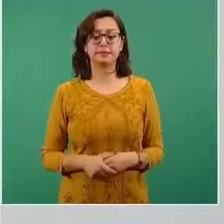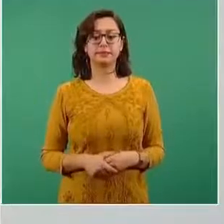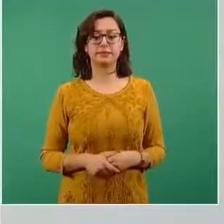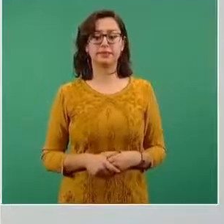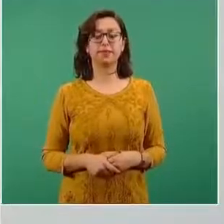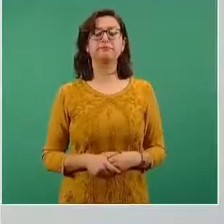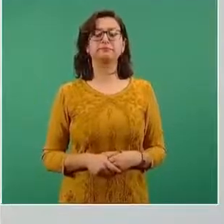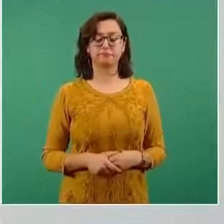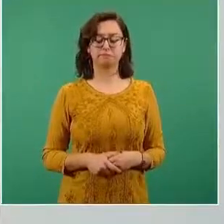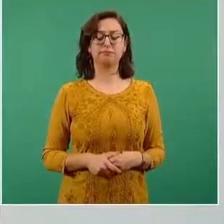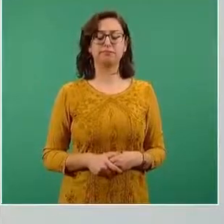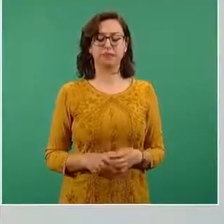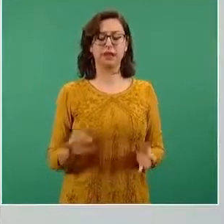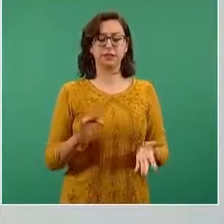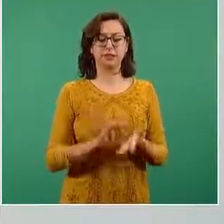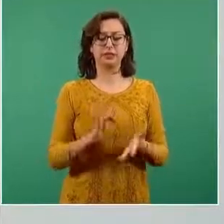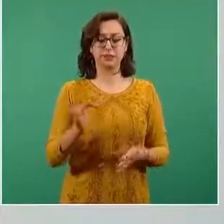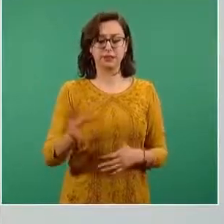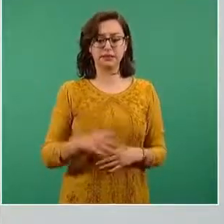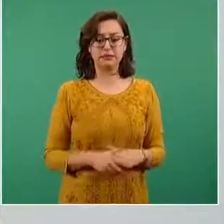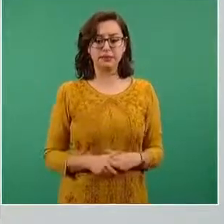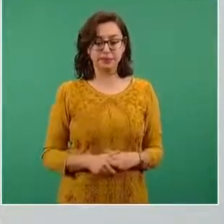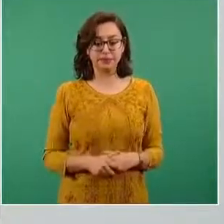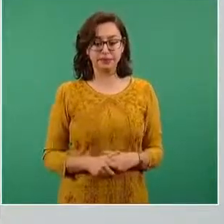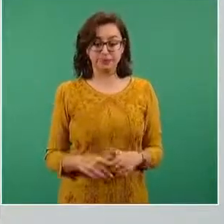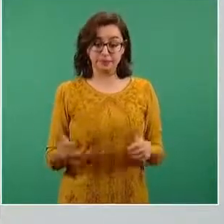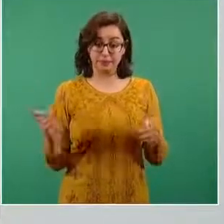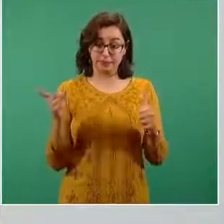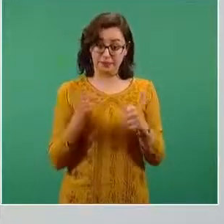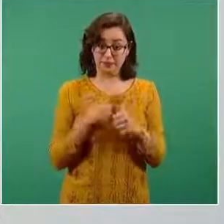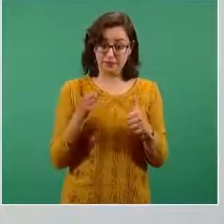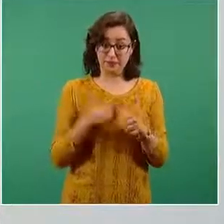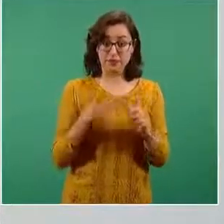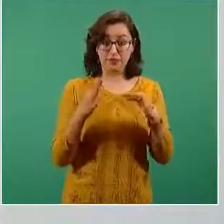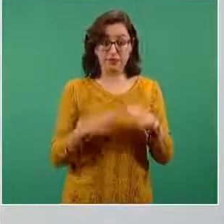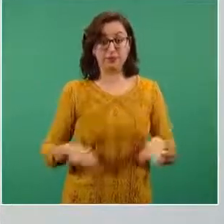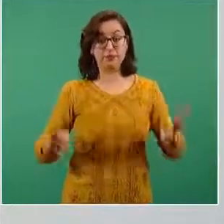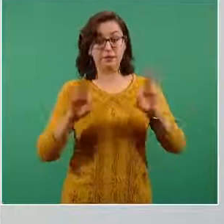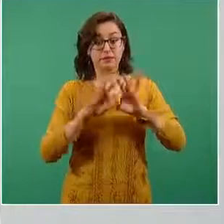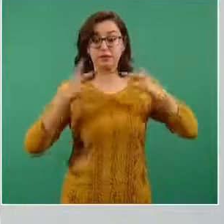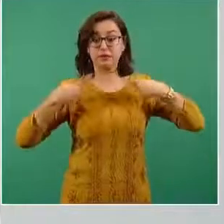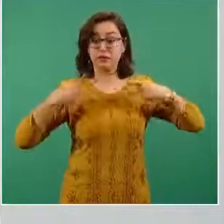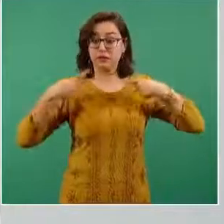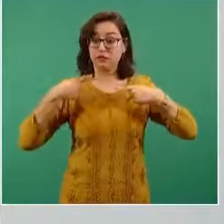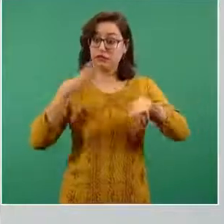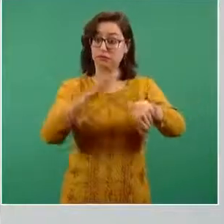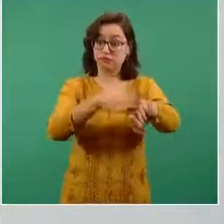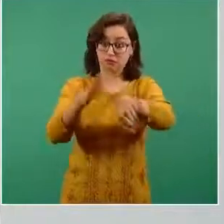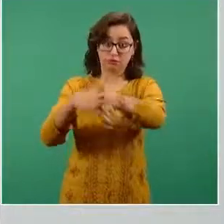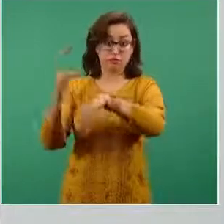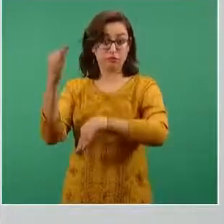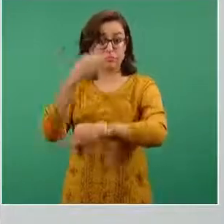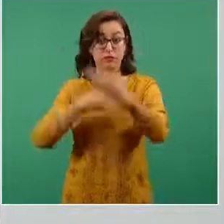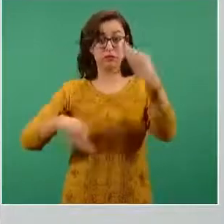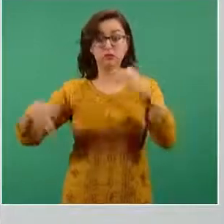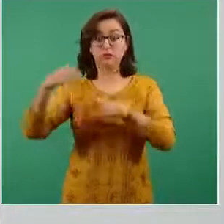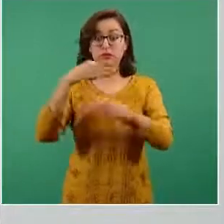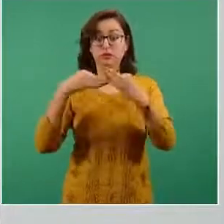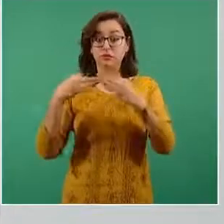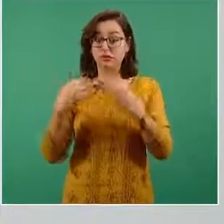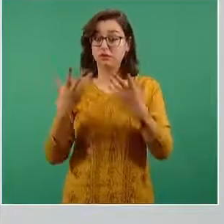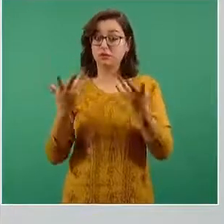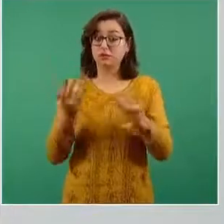muchas gracias. Yo creo que el primer mensaje o recomendación a la población en general es obviamente a